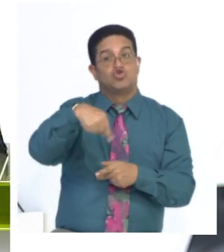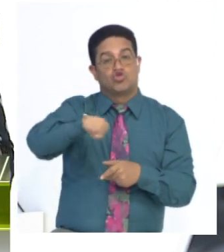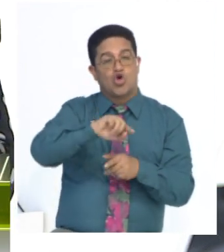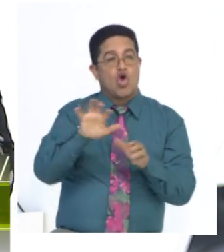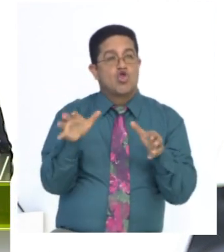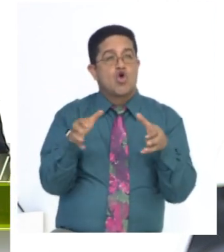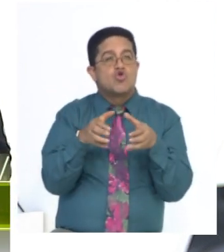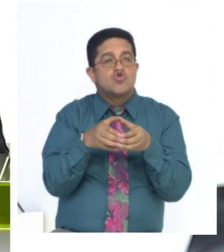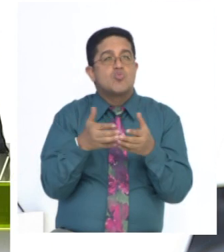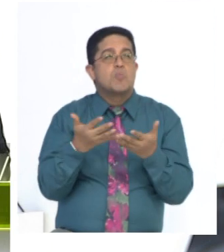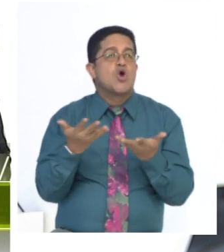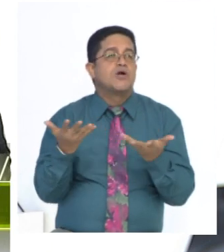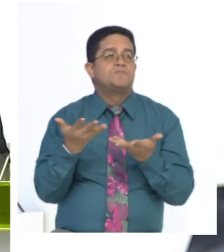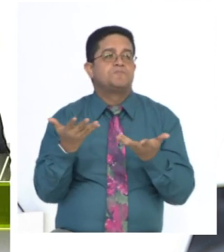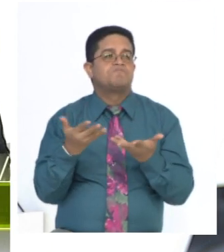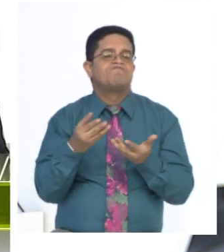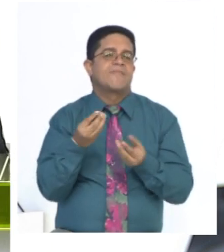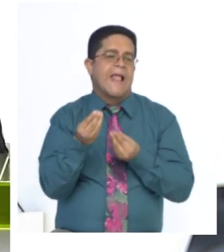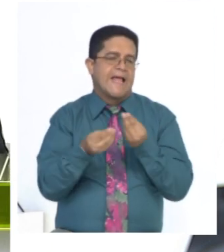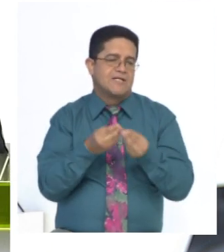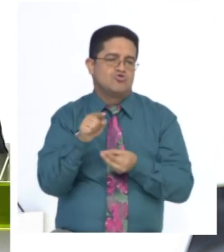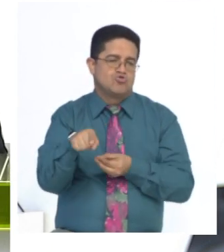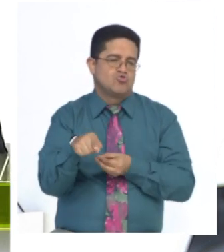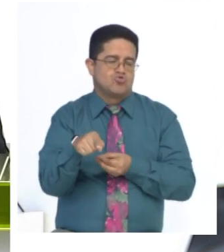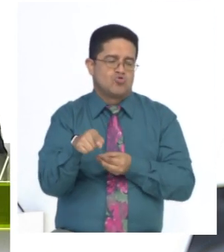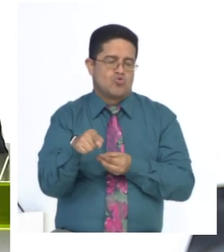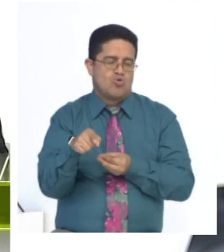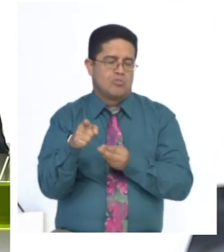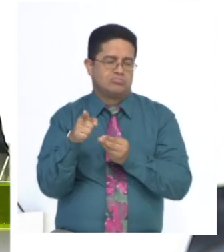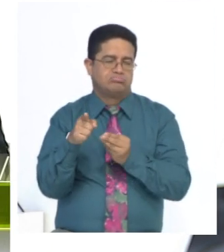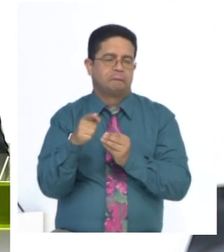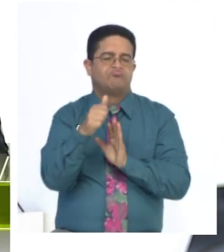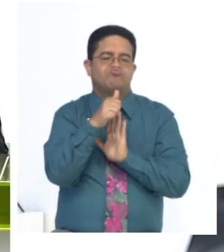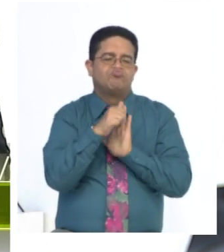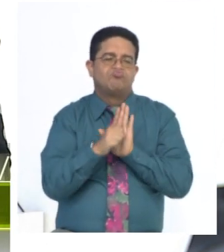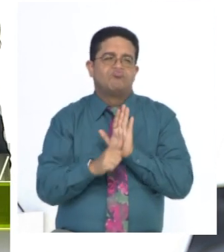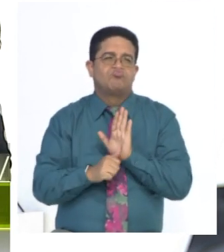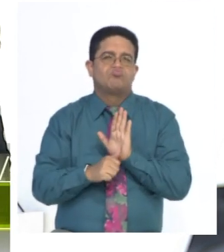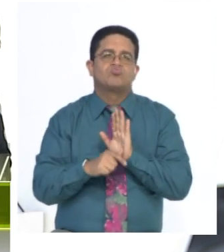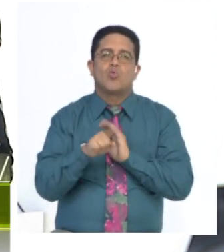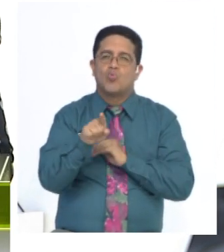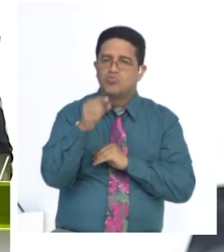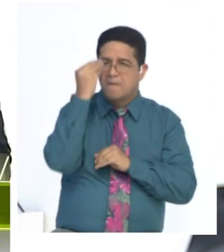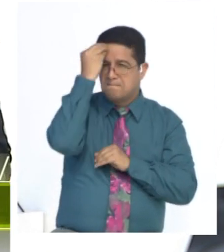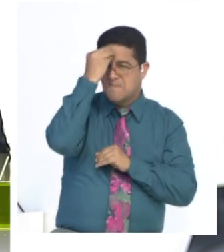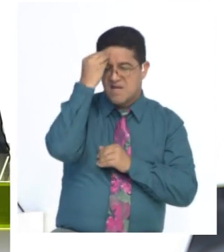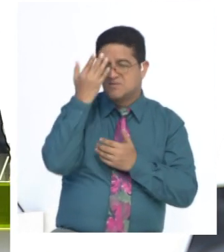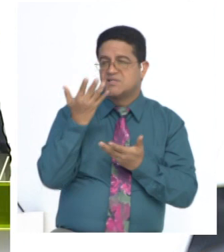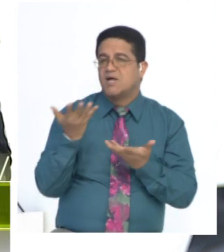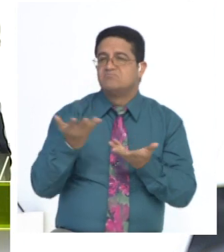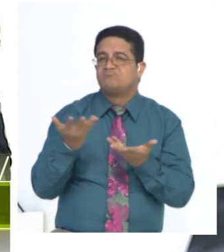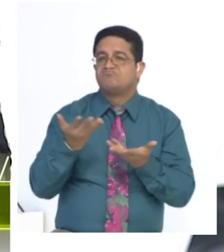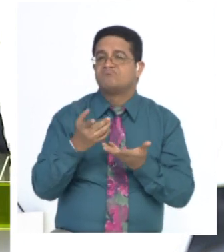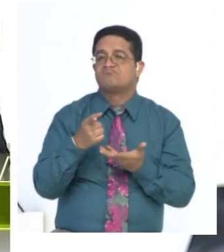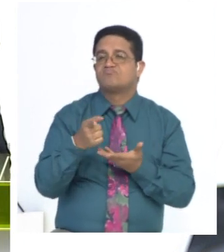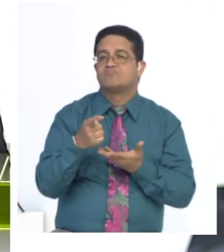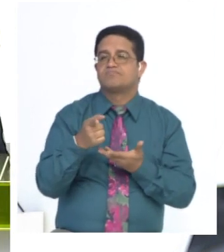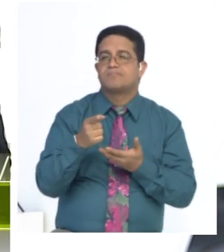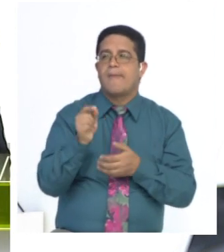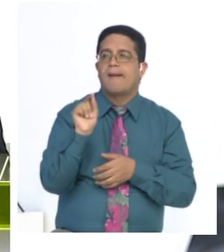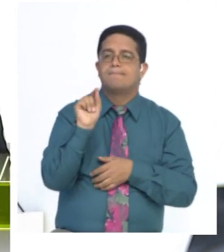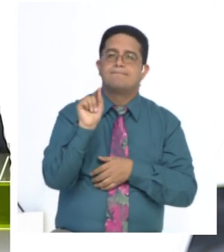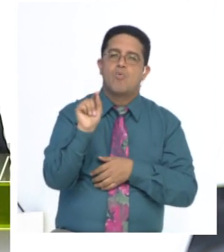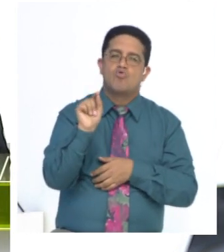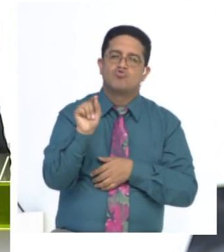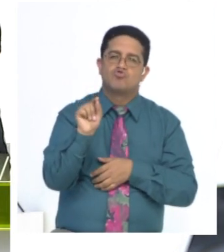quirúrgico que llevó a cabo este procedimiento en neurocirugía, ¿cuál crees que ha sido ese punto clave o de